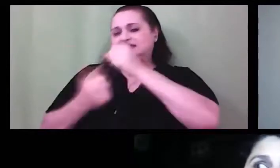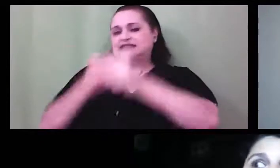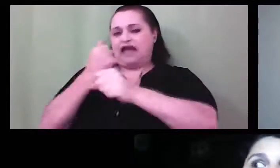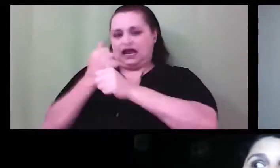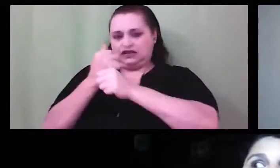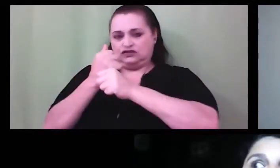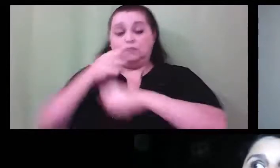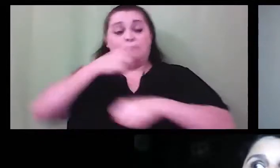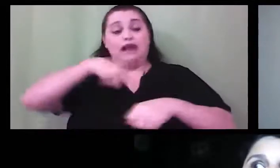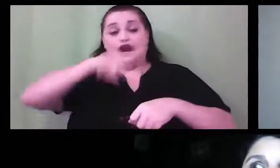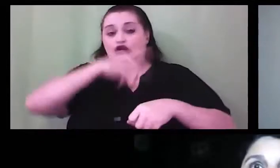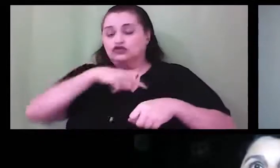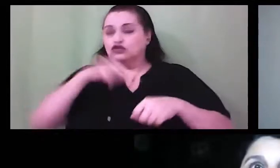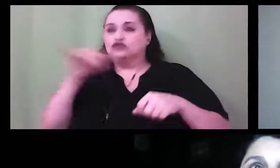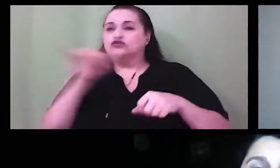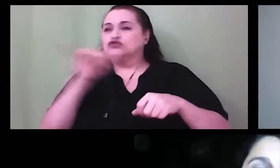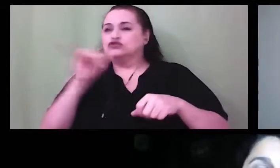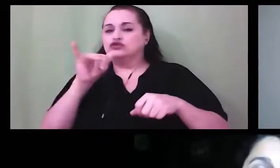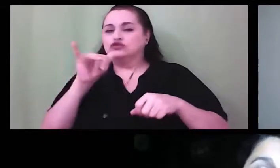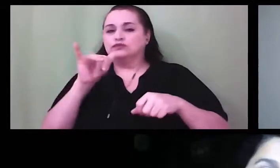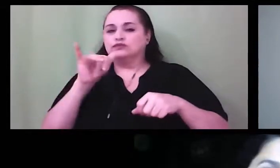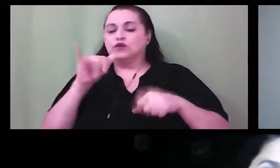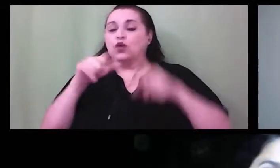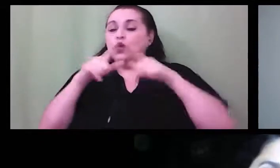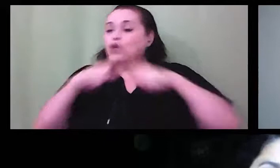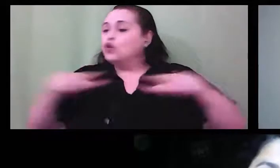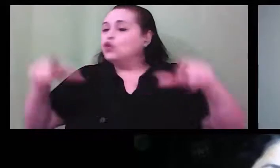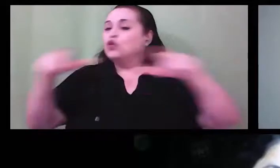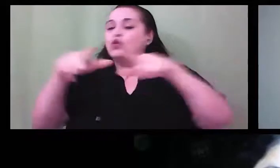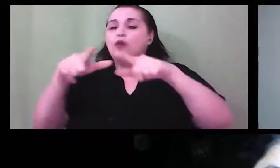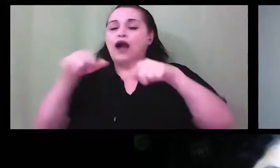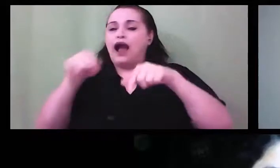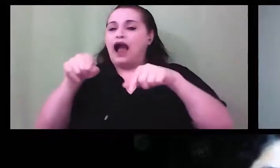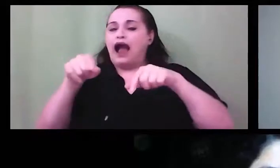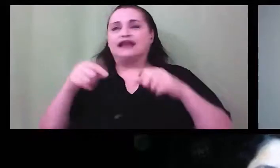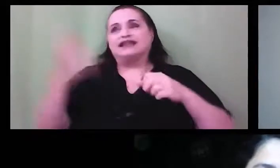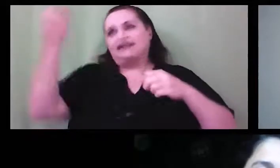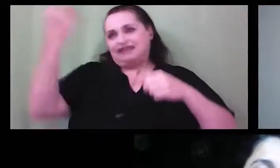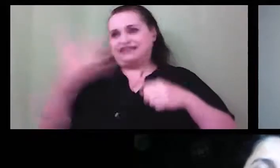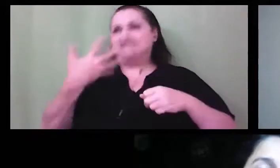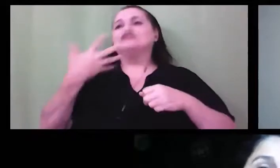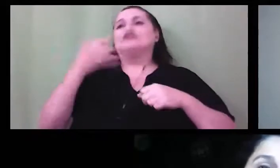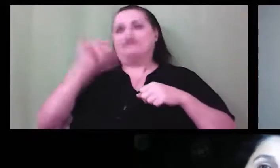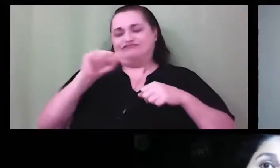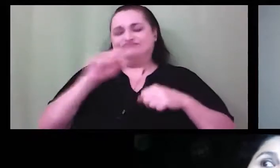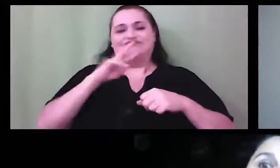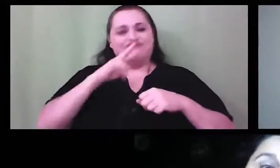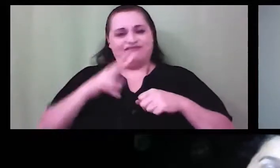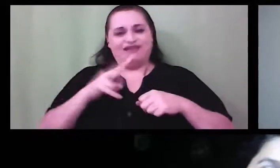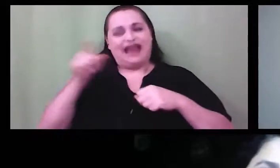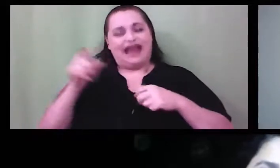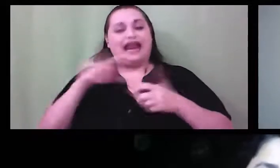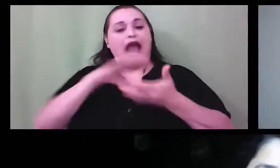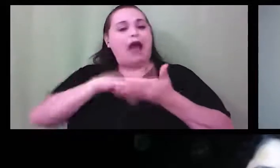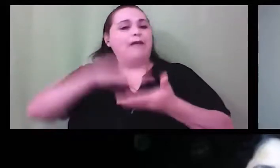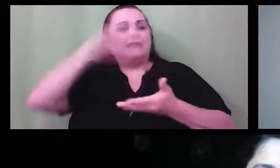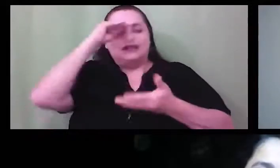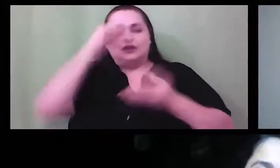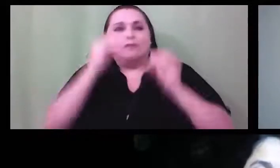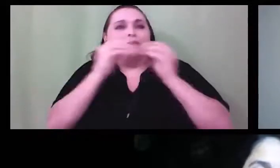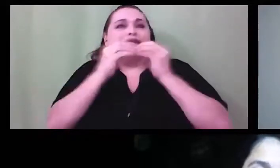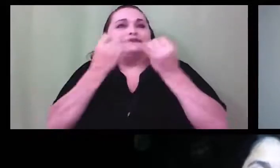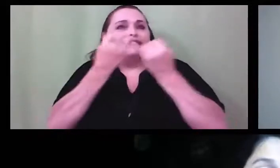para nosotros como un lugar súper de bendición realmente, porque él aprendió a ser más